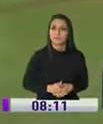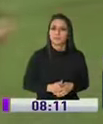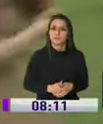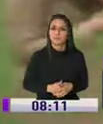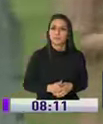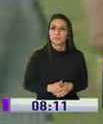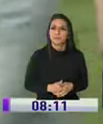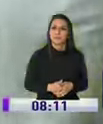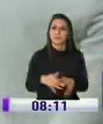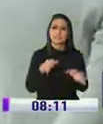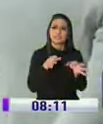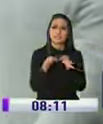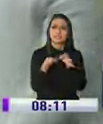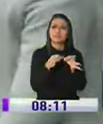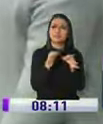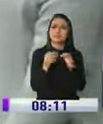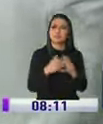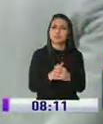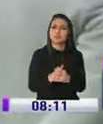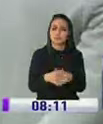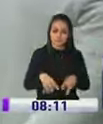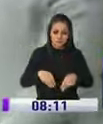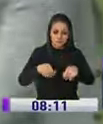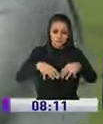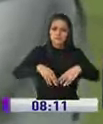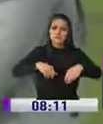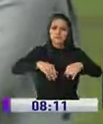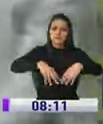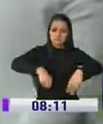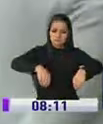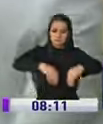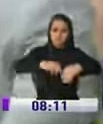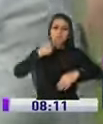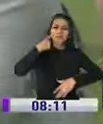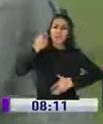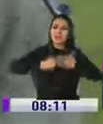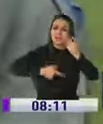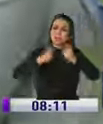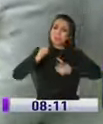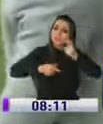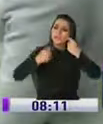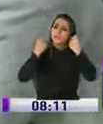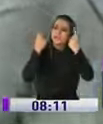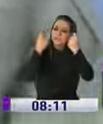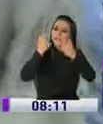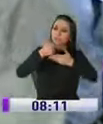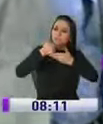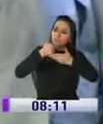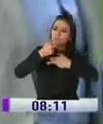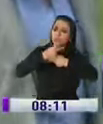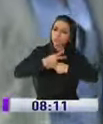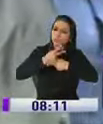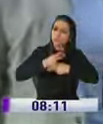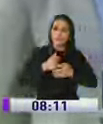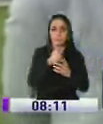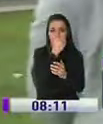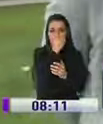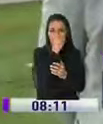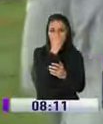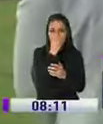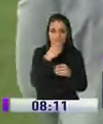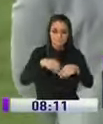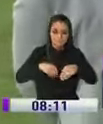poco cuál es la función de este chipeado que ustedes ponen aquí para que la ciudadanía incluso ayude a cuidar. Bueno, cabe recalcar que este chipeado es que